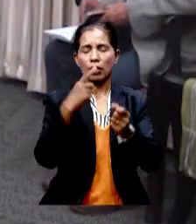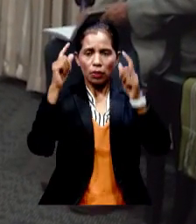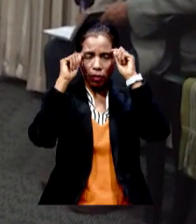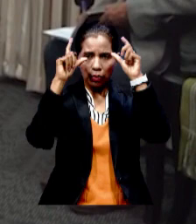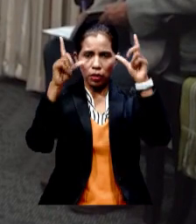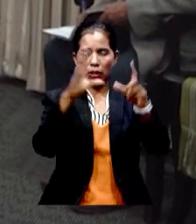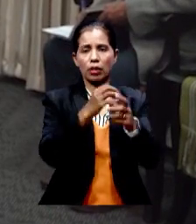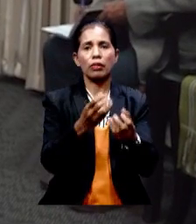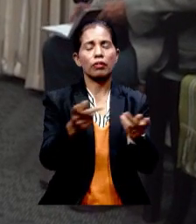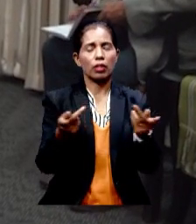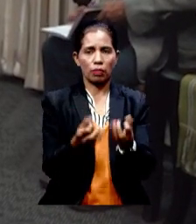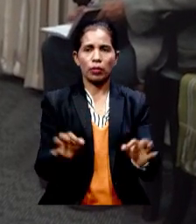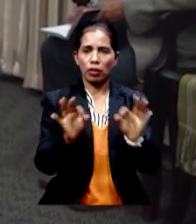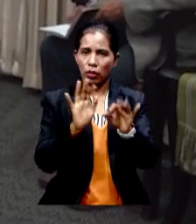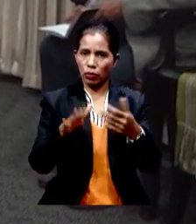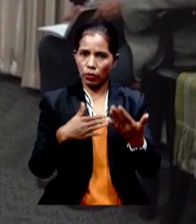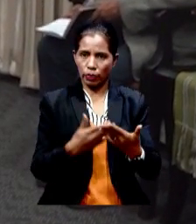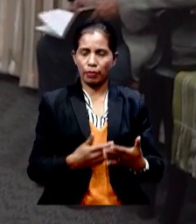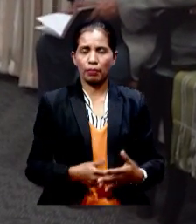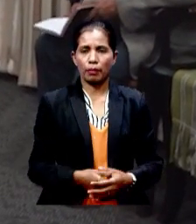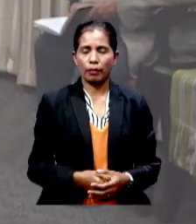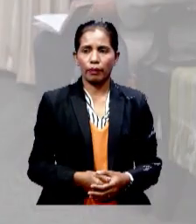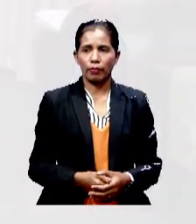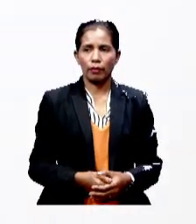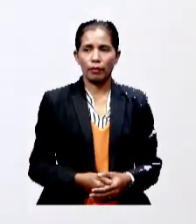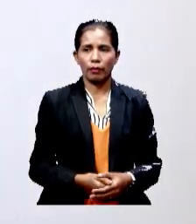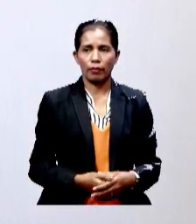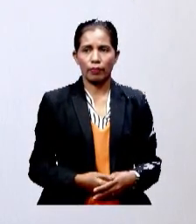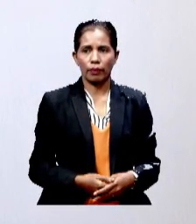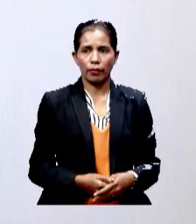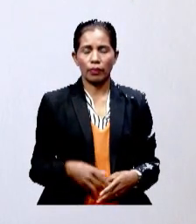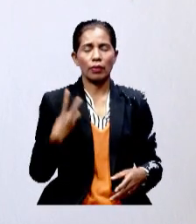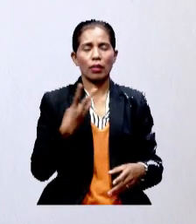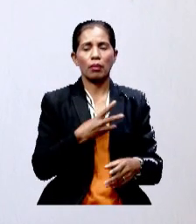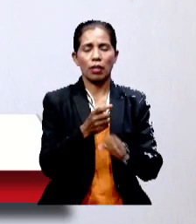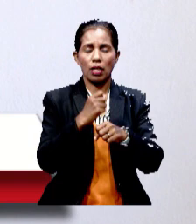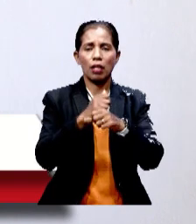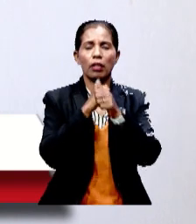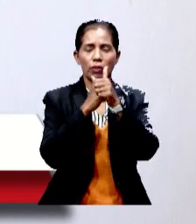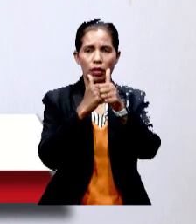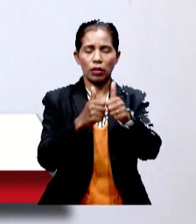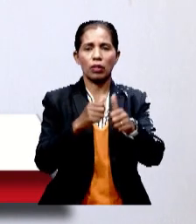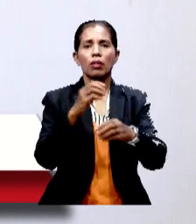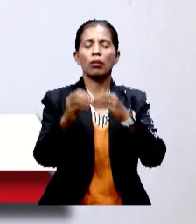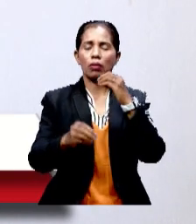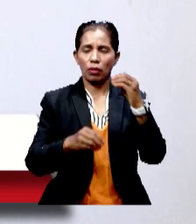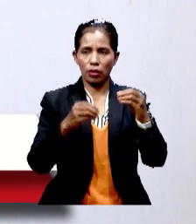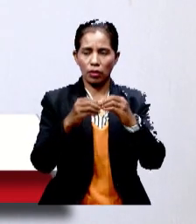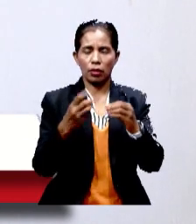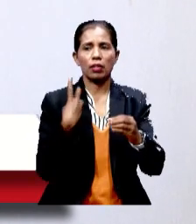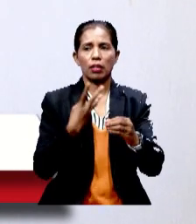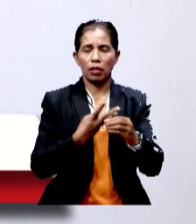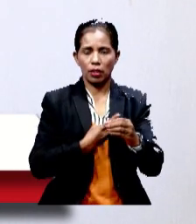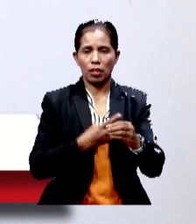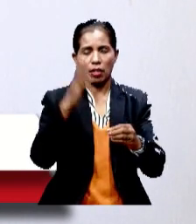área prioridade Siram. Foi uma visita de cortesia, porque Cuba, ustedes saben